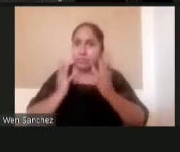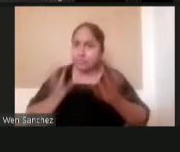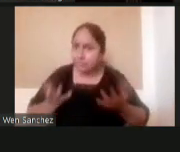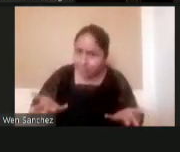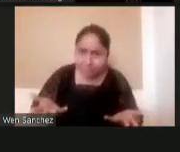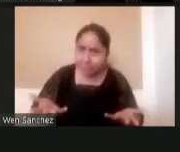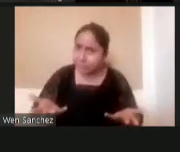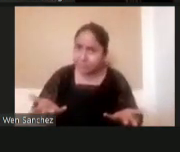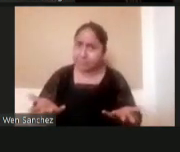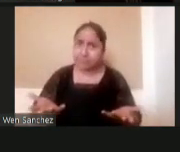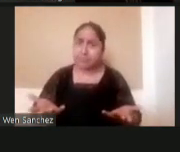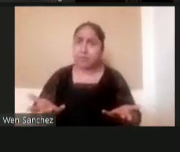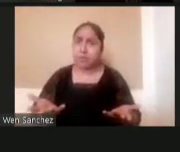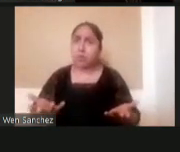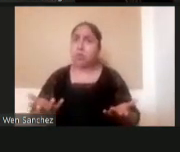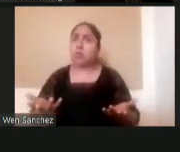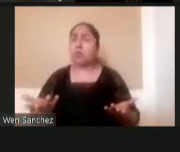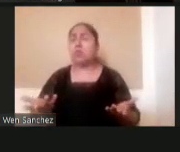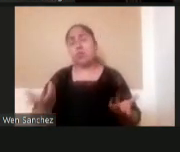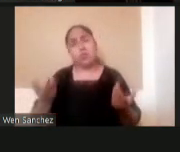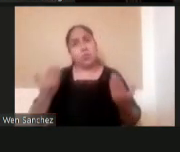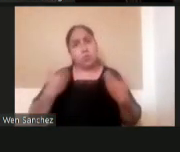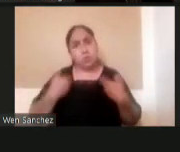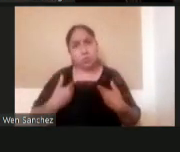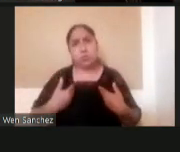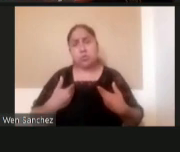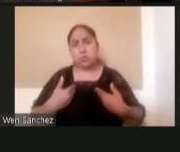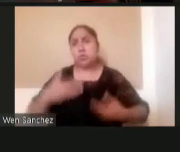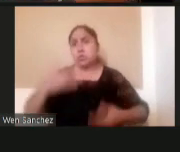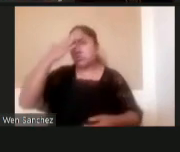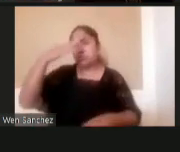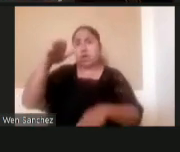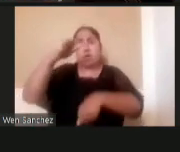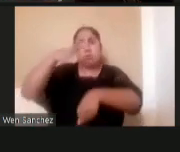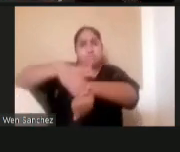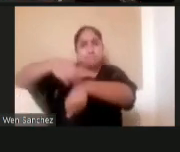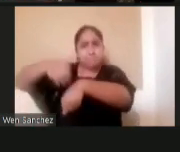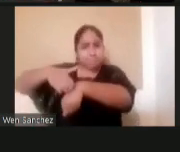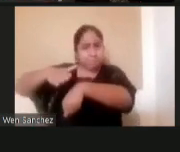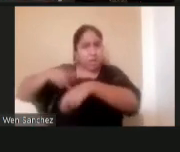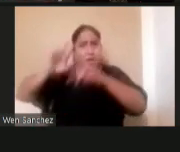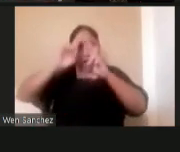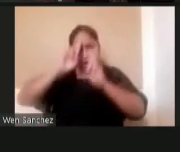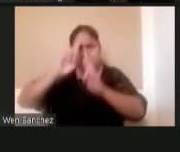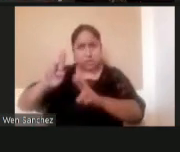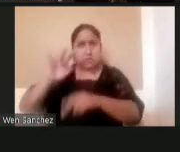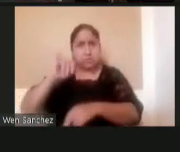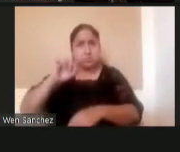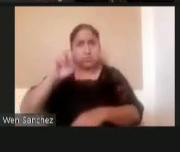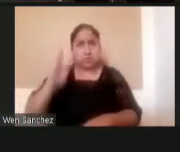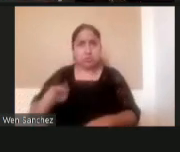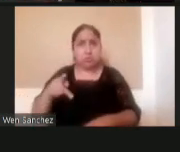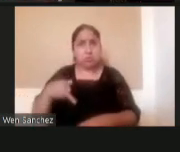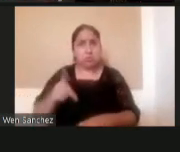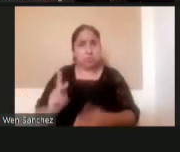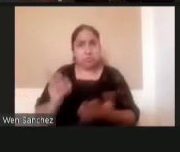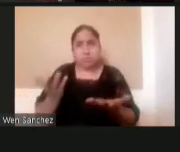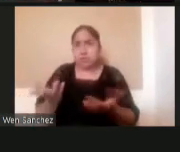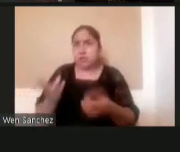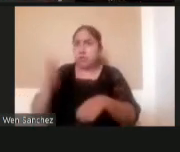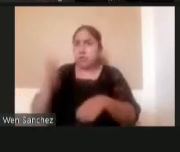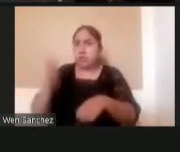respetuoso, así lo propone la regidora Armendáriz. Yo diría que debería ser enérgico, no